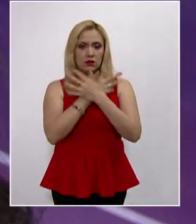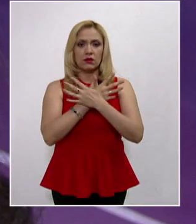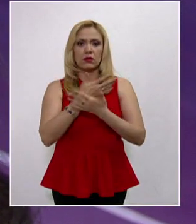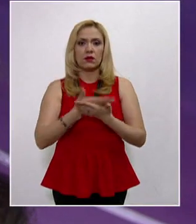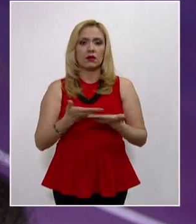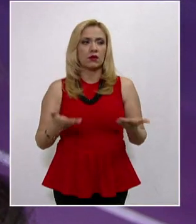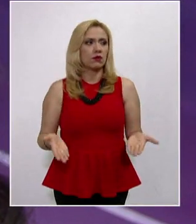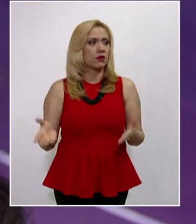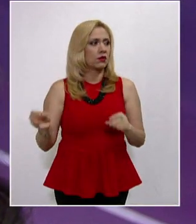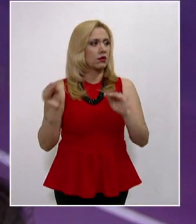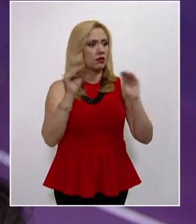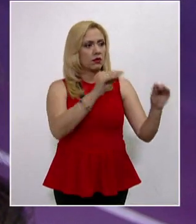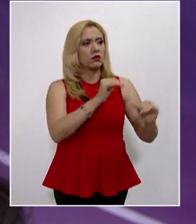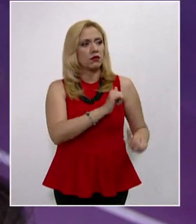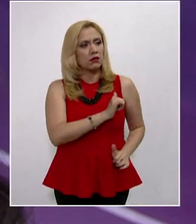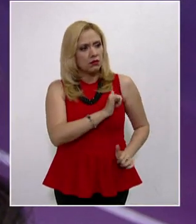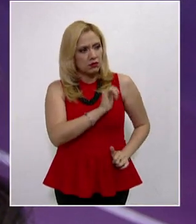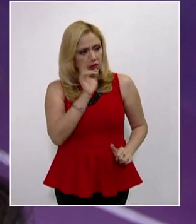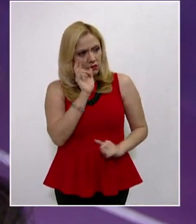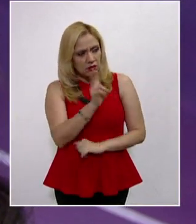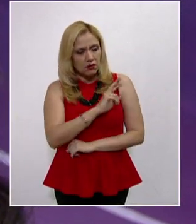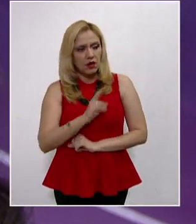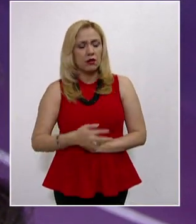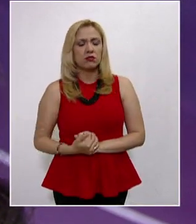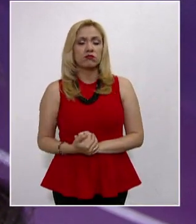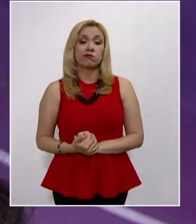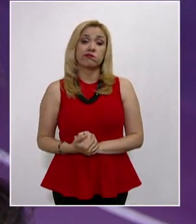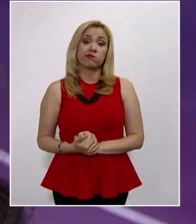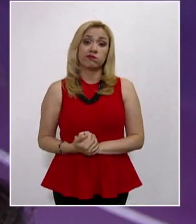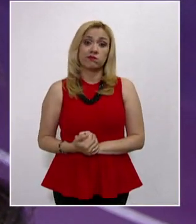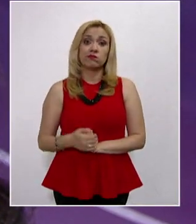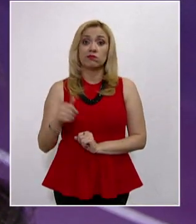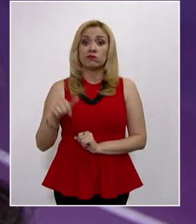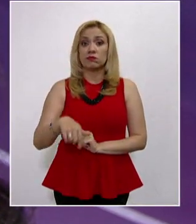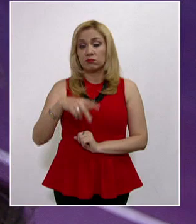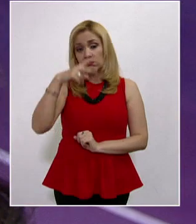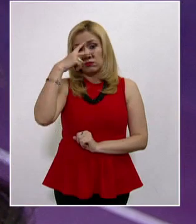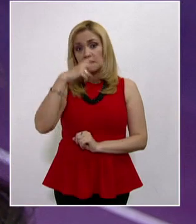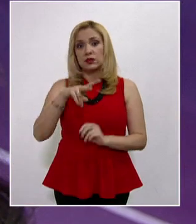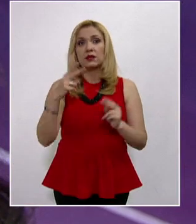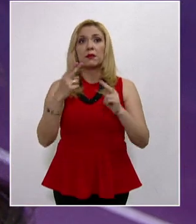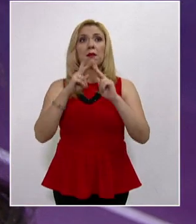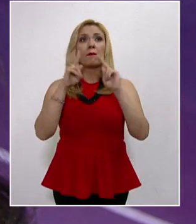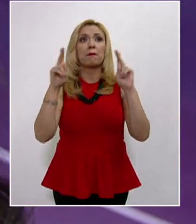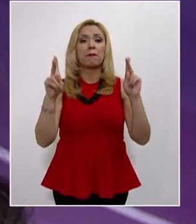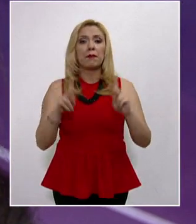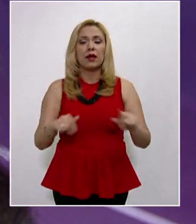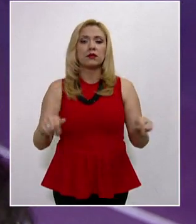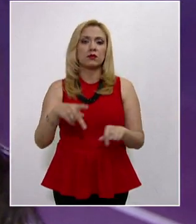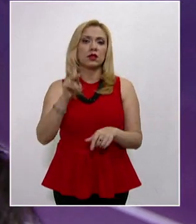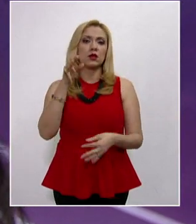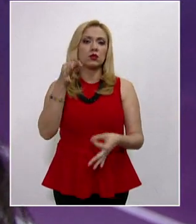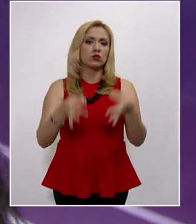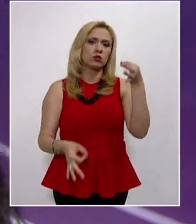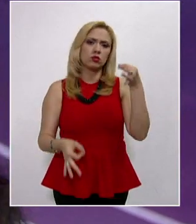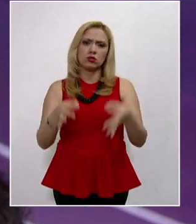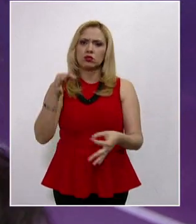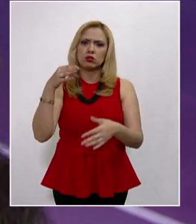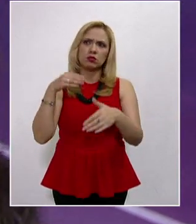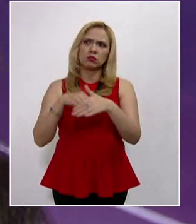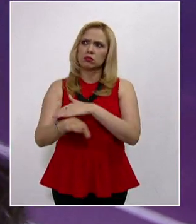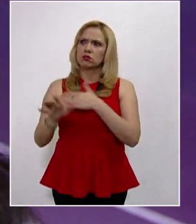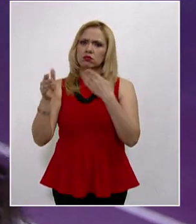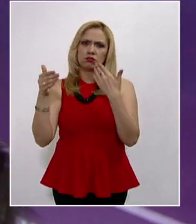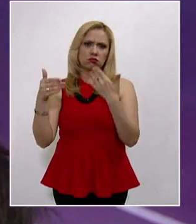militares a los cuarteles y en la misma línea, parte de la pacificación del país transitaba por tener solamente tribunales ordinarios. O sea,